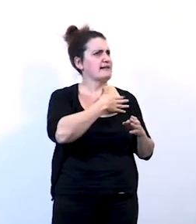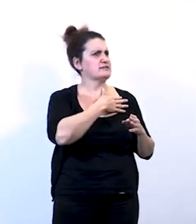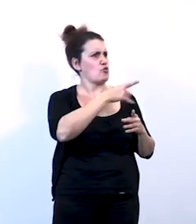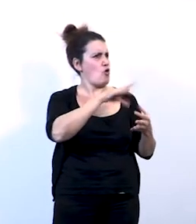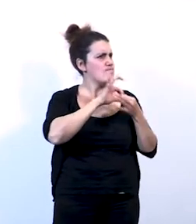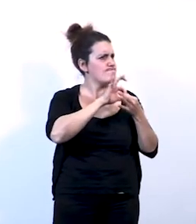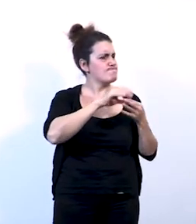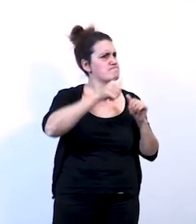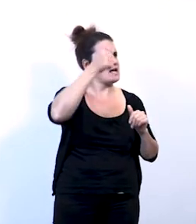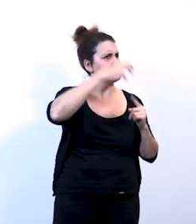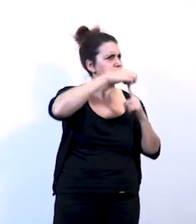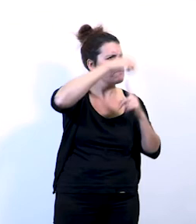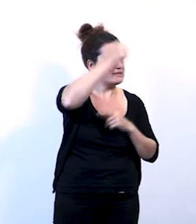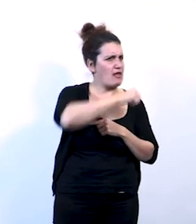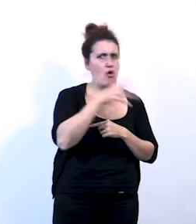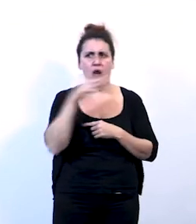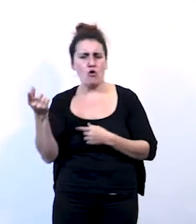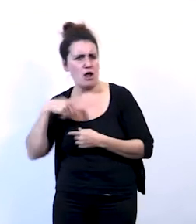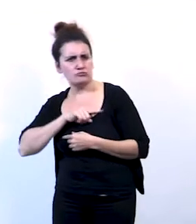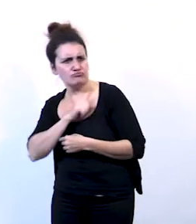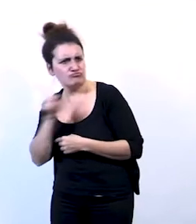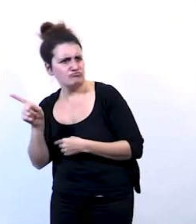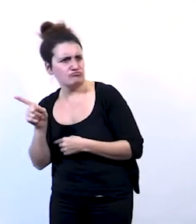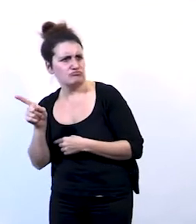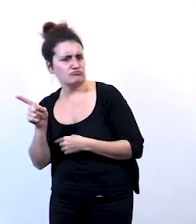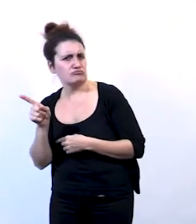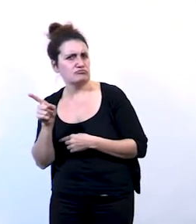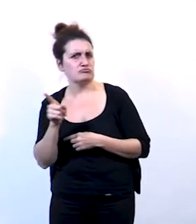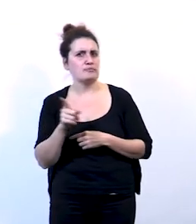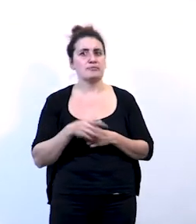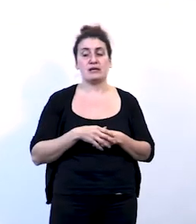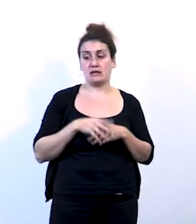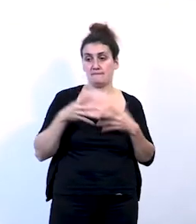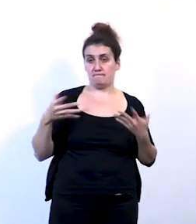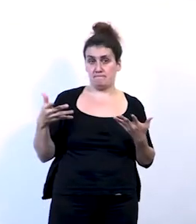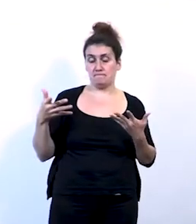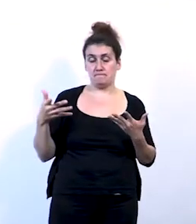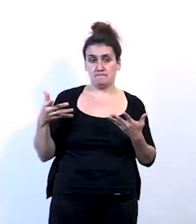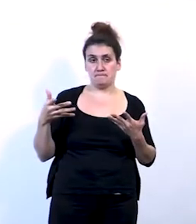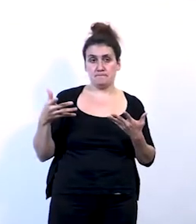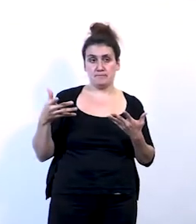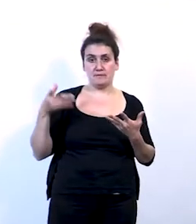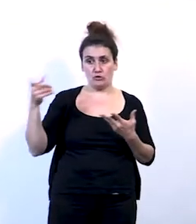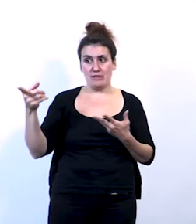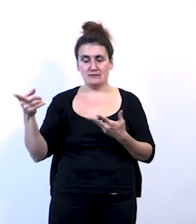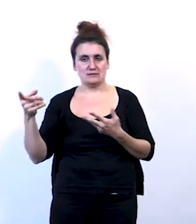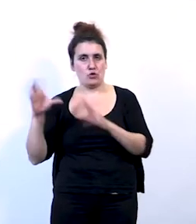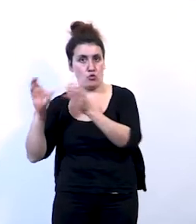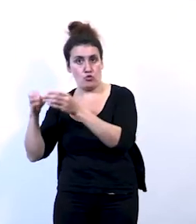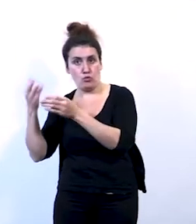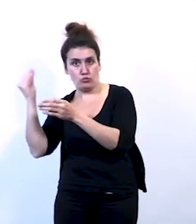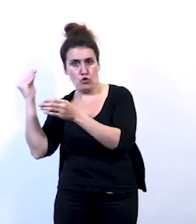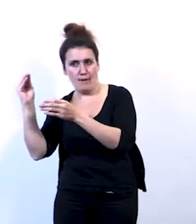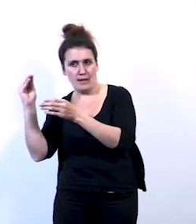patriarcado y ahora no lo tenemos nosotras. Y los eslogans que ellas tienen y los mensajes que